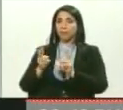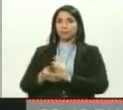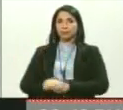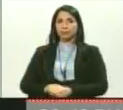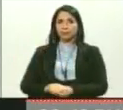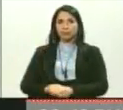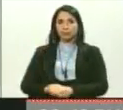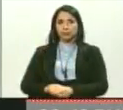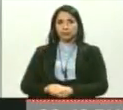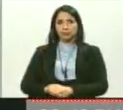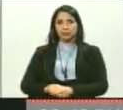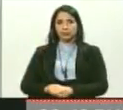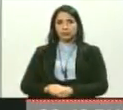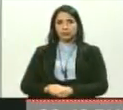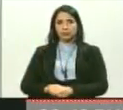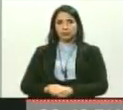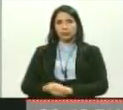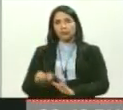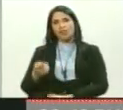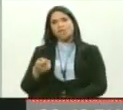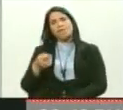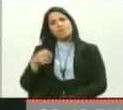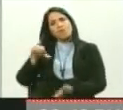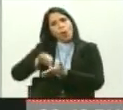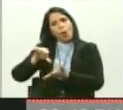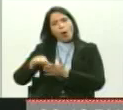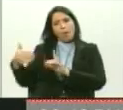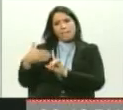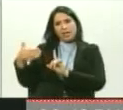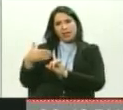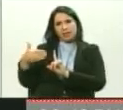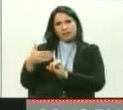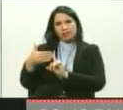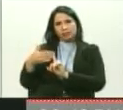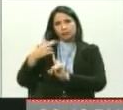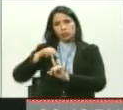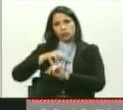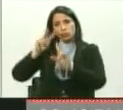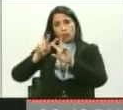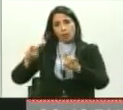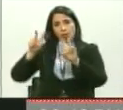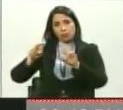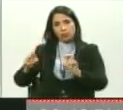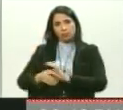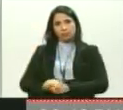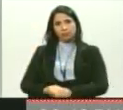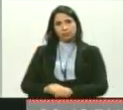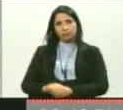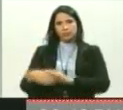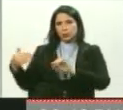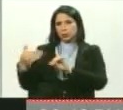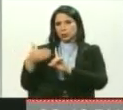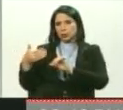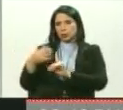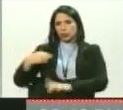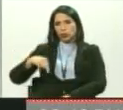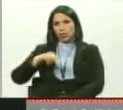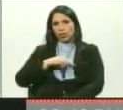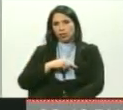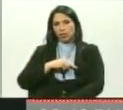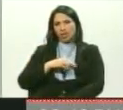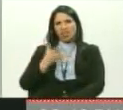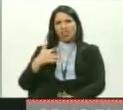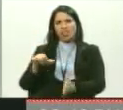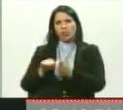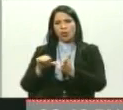de los focos de amenaza. Ya lo hemos analizado. Las amenazas nuestras vienen hoy